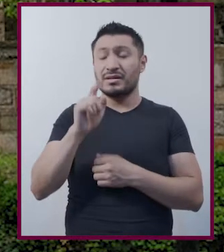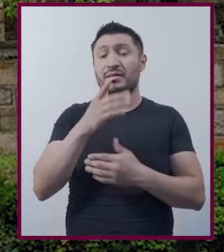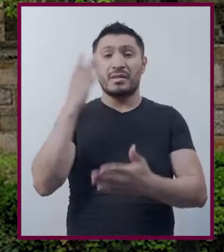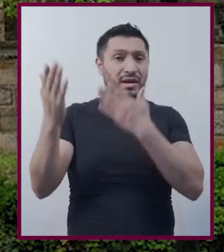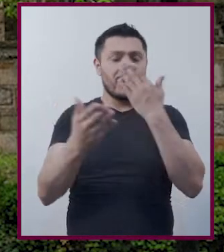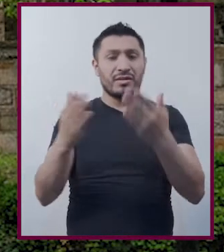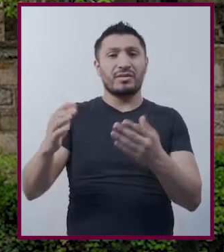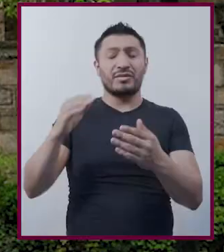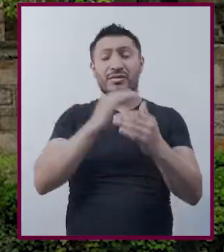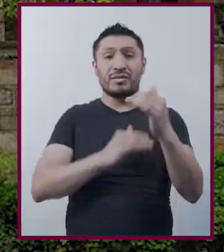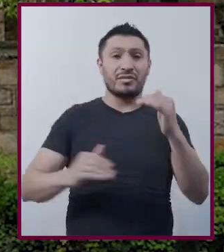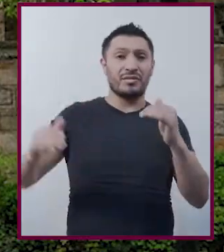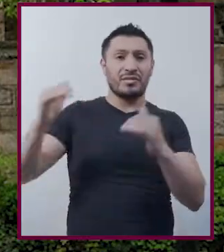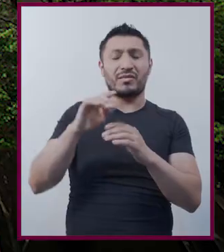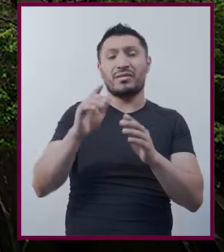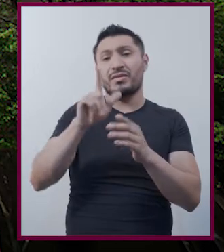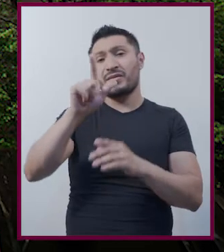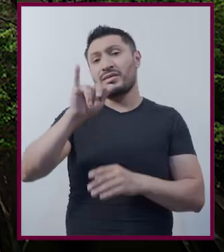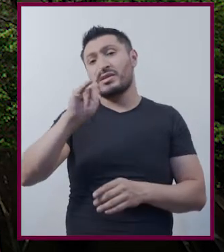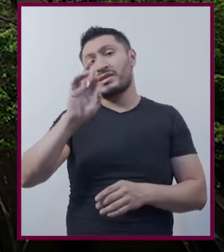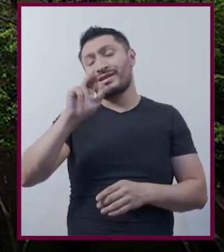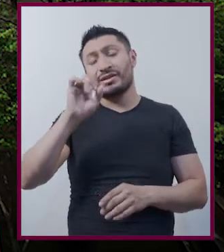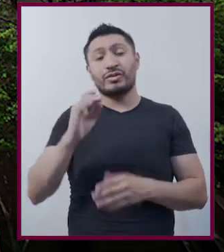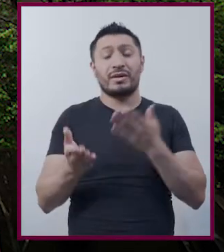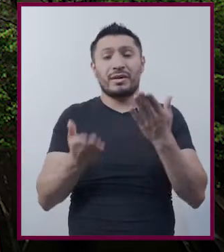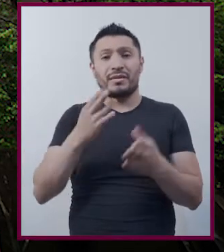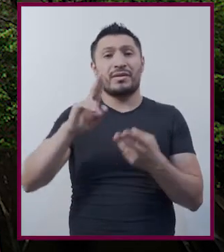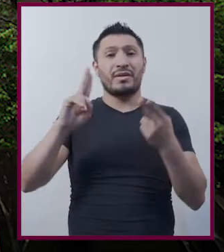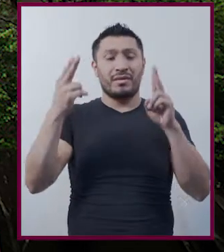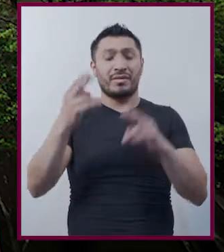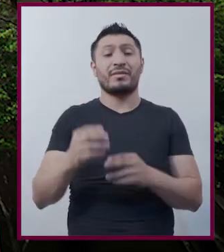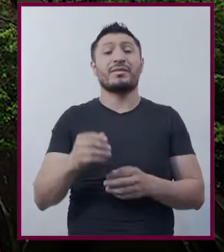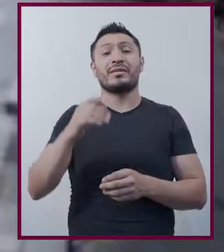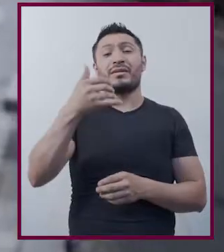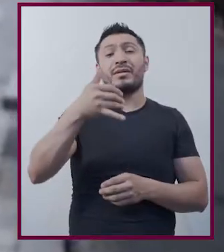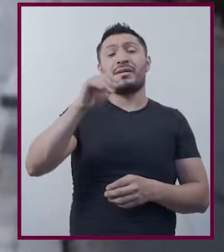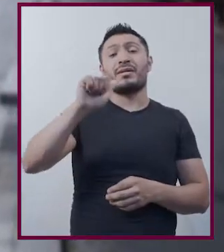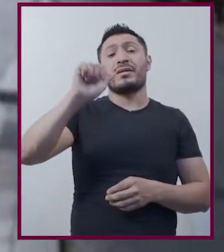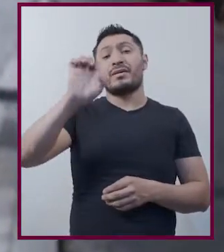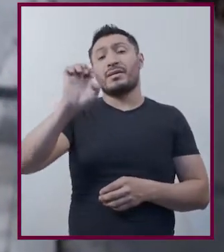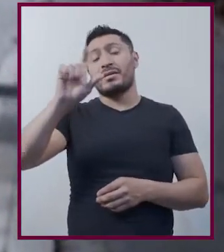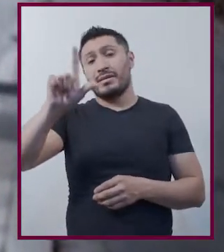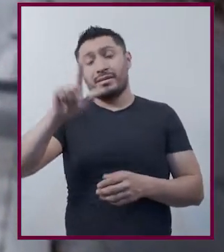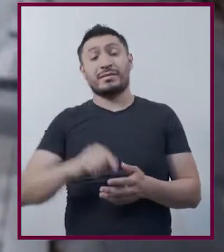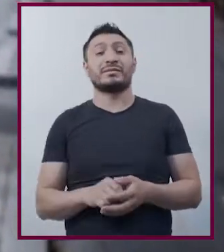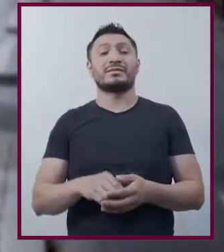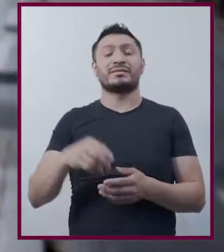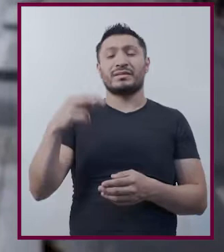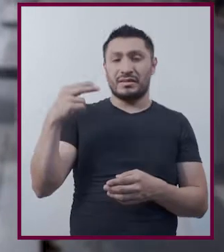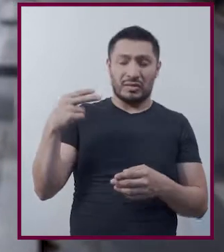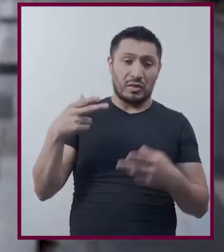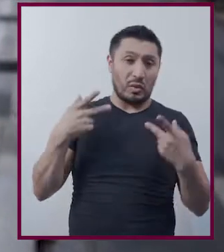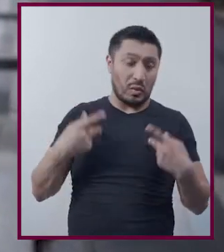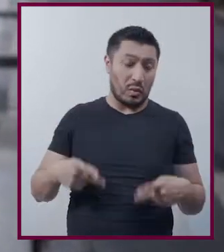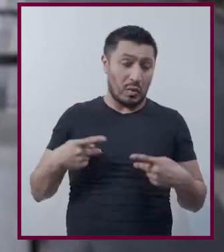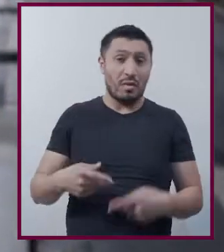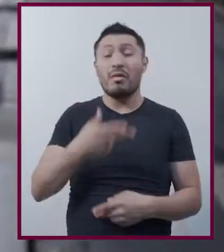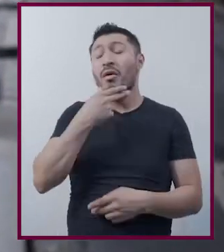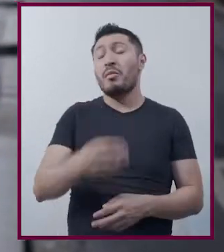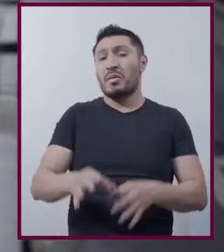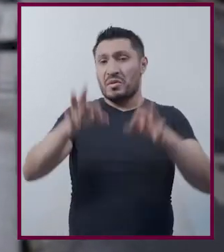de posgrado en literatura comparada en la Universidad de Yale. Estamos hablando, pues, de un hombre preparado que